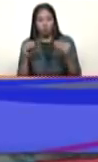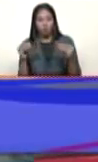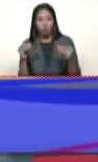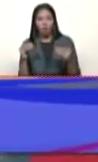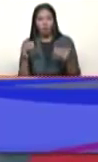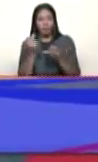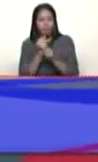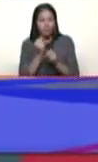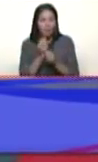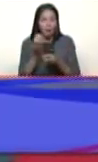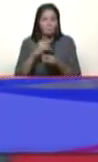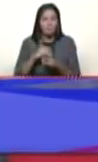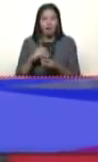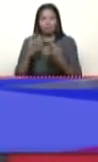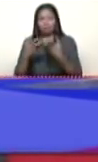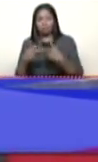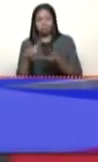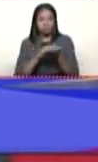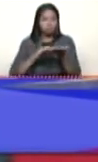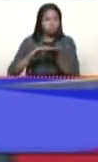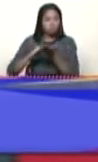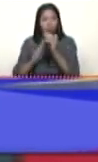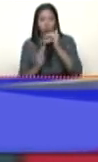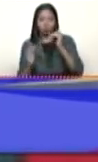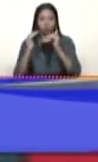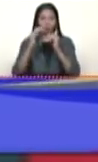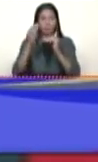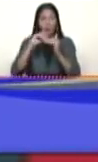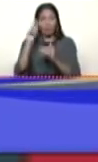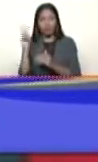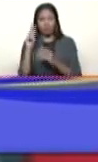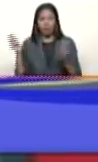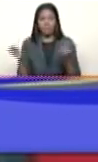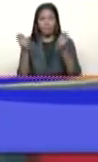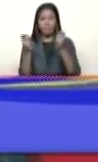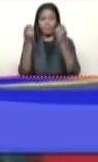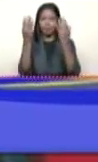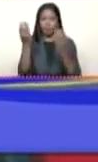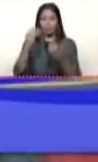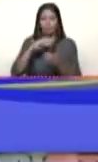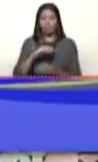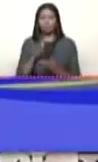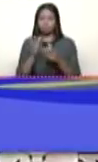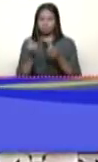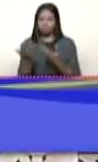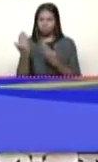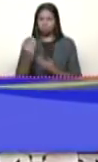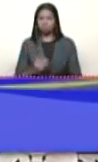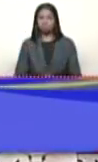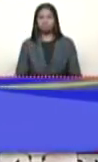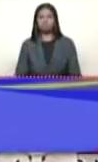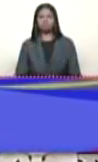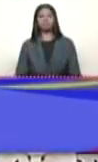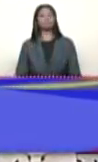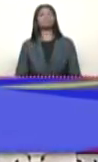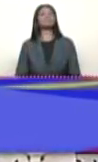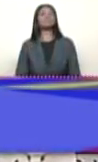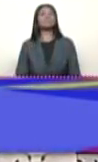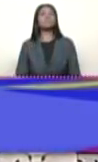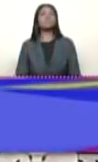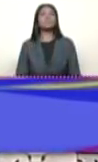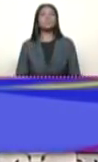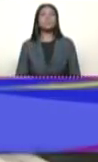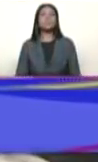de trabajar, producir, solucionar, crecer la Venezuela potencia. Así que pues, lánzate duro, pues. No he dicho nada duro. Es